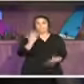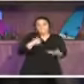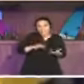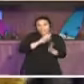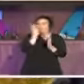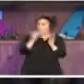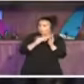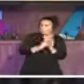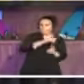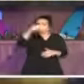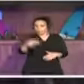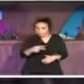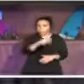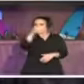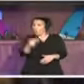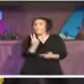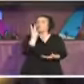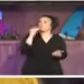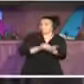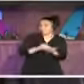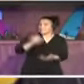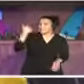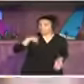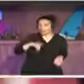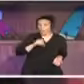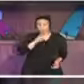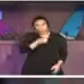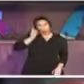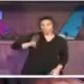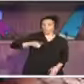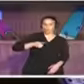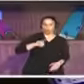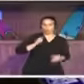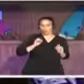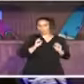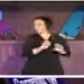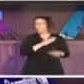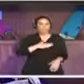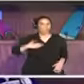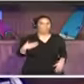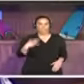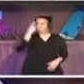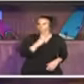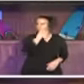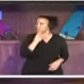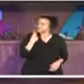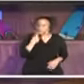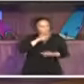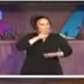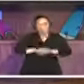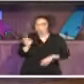recuerdos fueron dos de sexo. Un dictador que no se quiere ir, ya tus palabras nunca me las